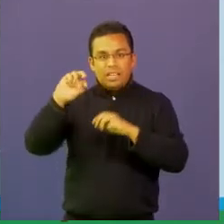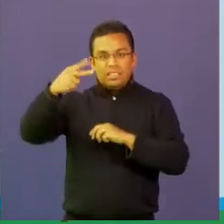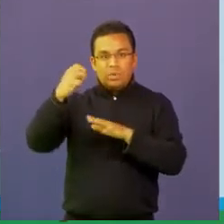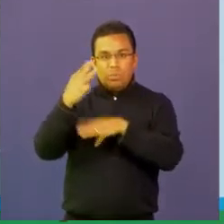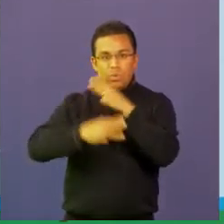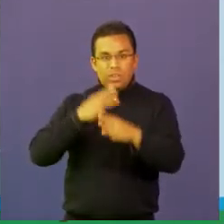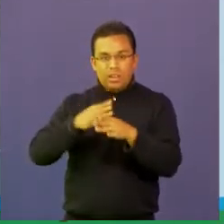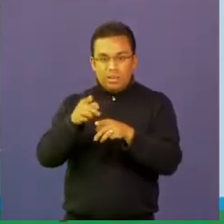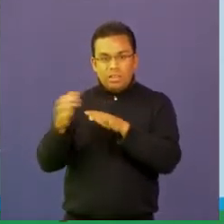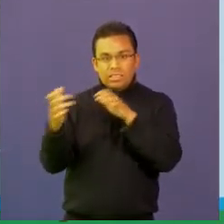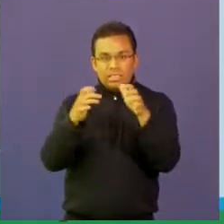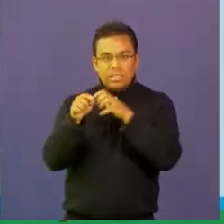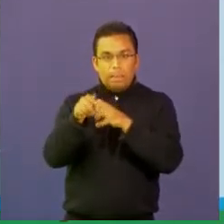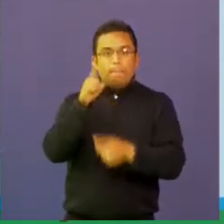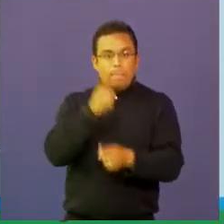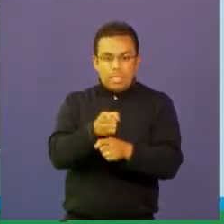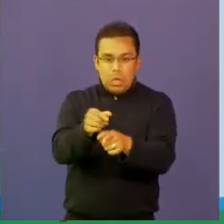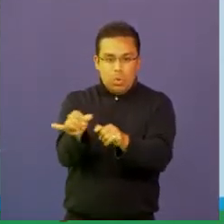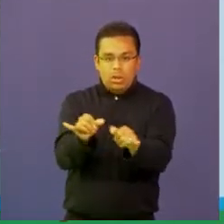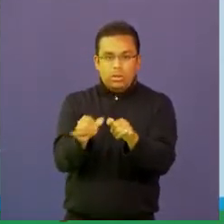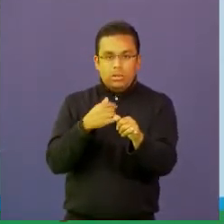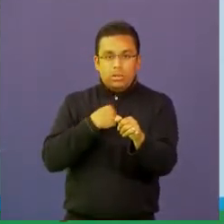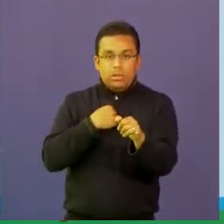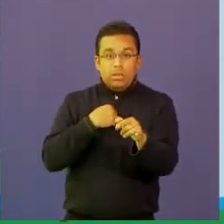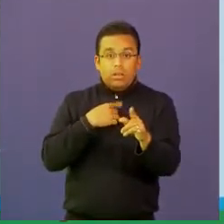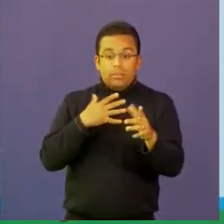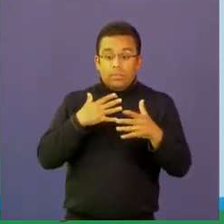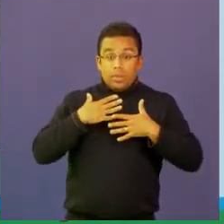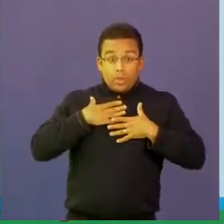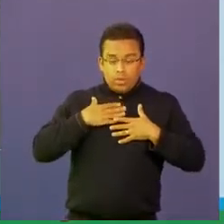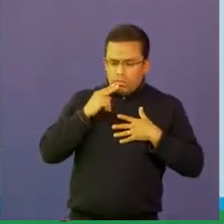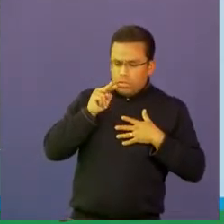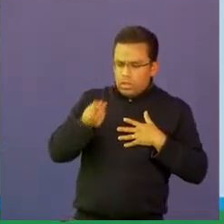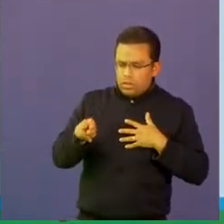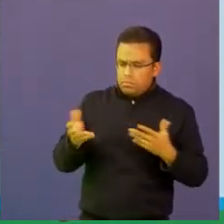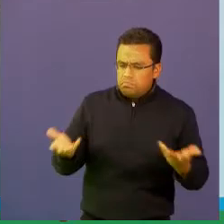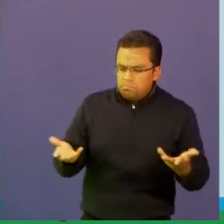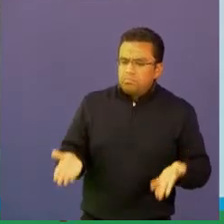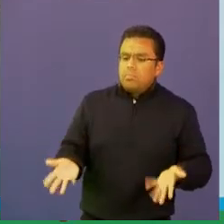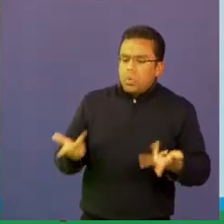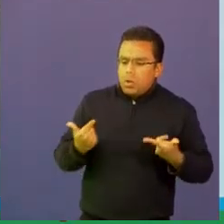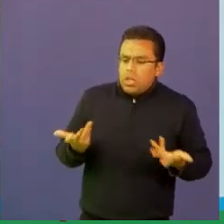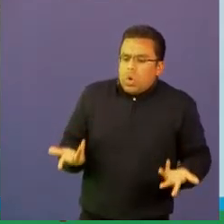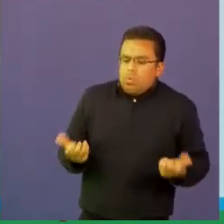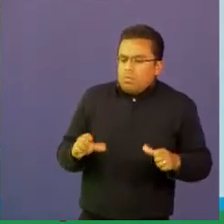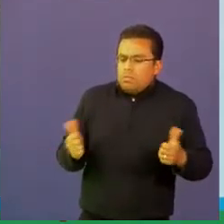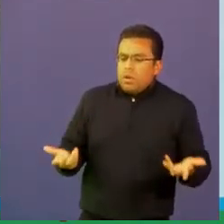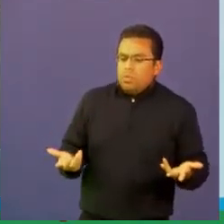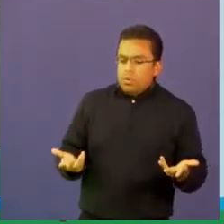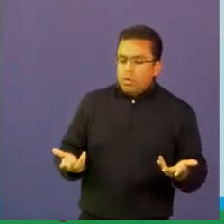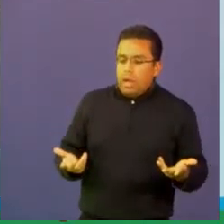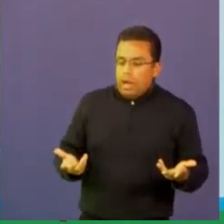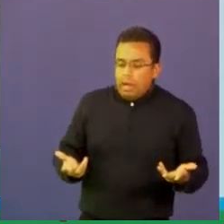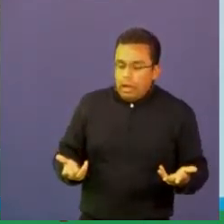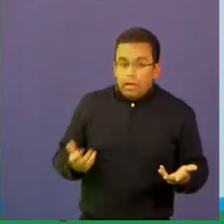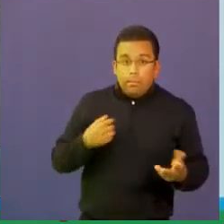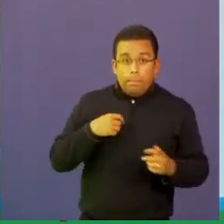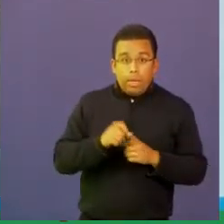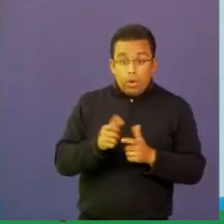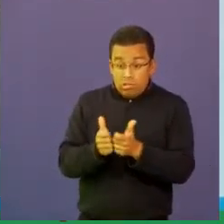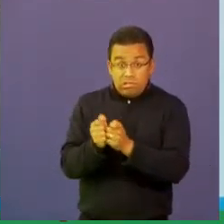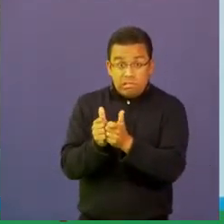con el corto conocimiento que tenía Jennifer del juego. Sí podía apoyarlo en la